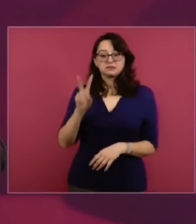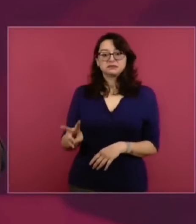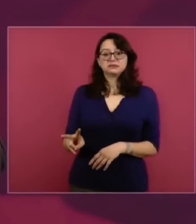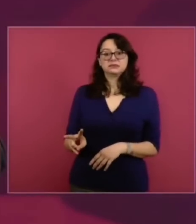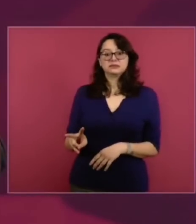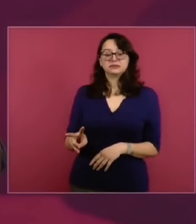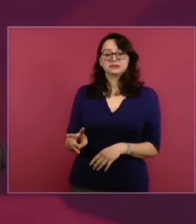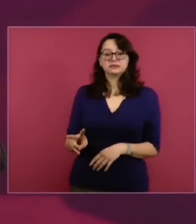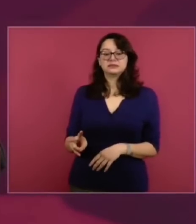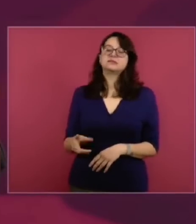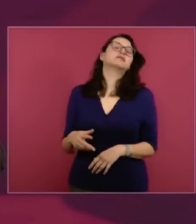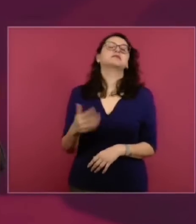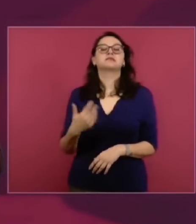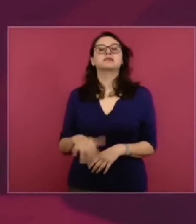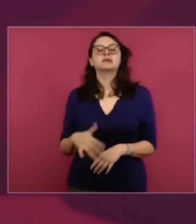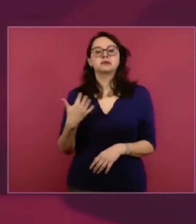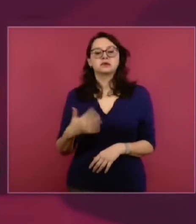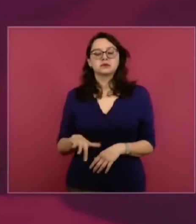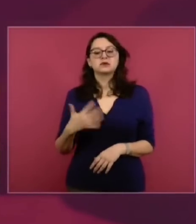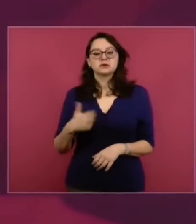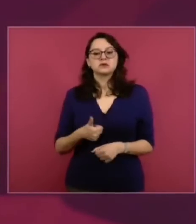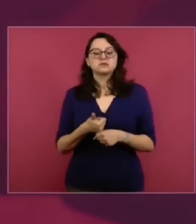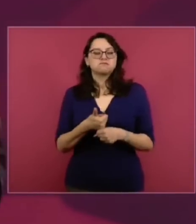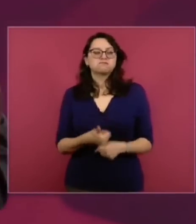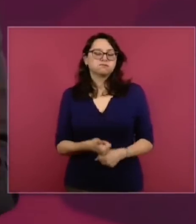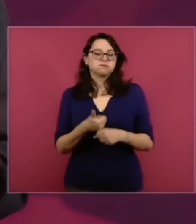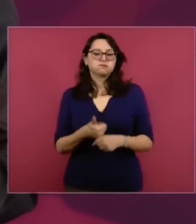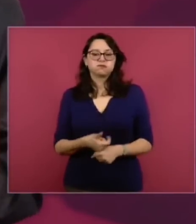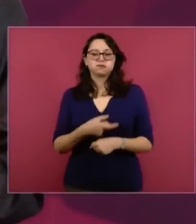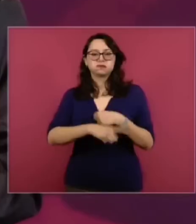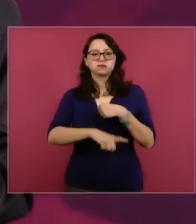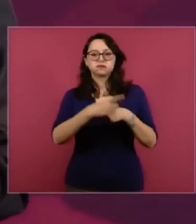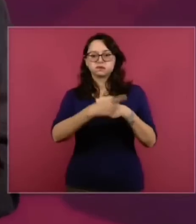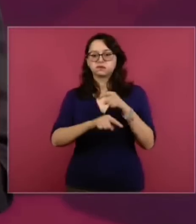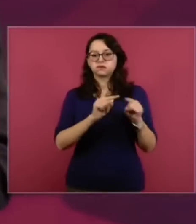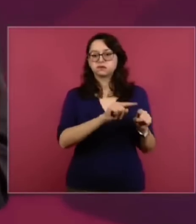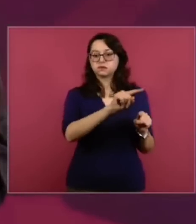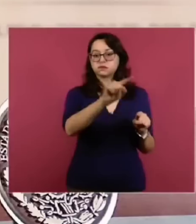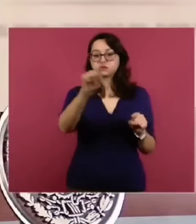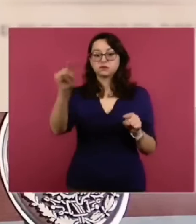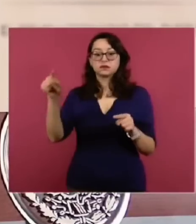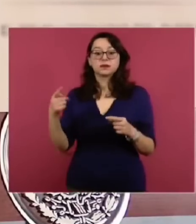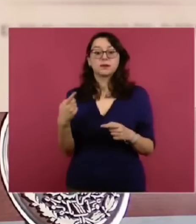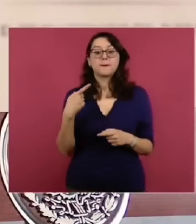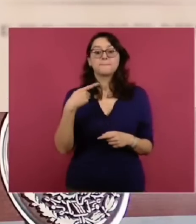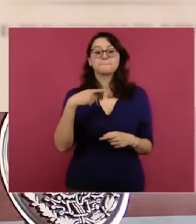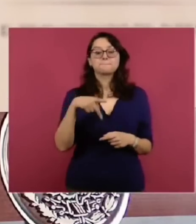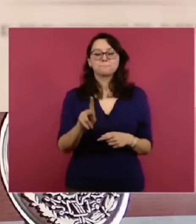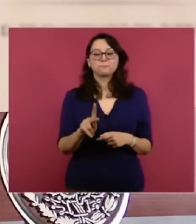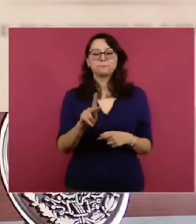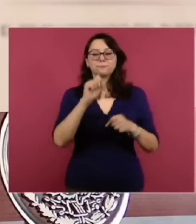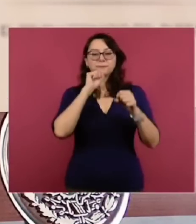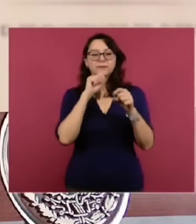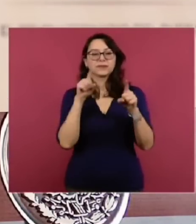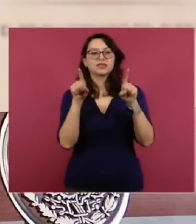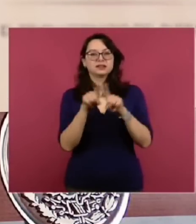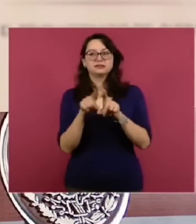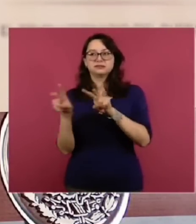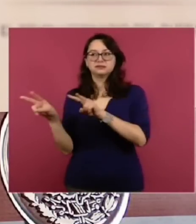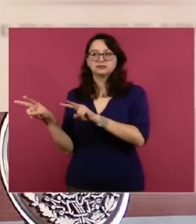eh fueron bastantes las afectaciones y también mucha la solidaridad mucho